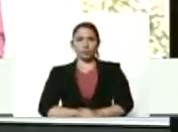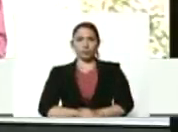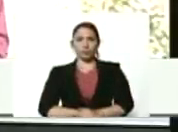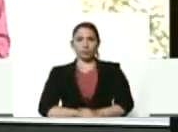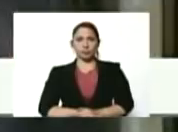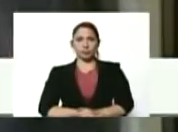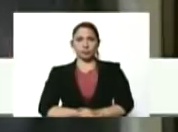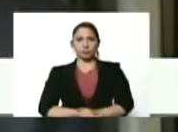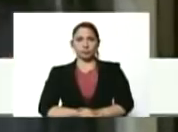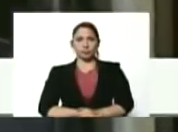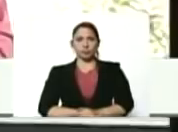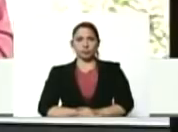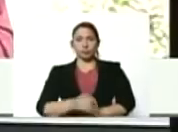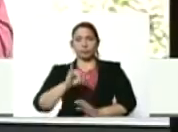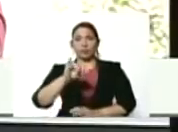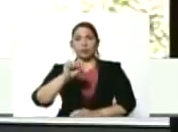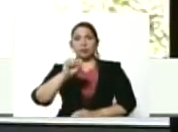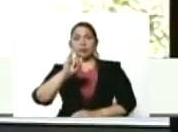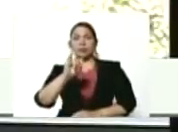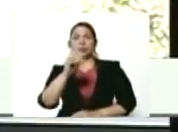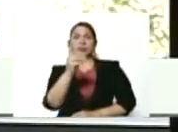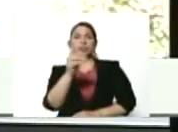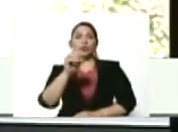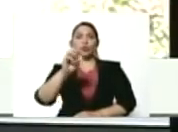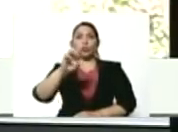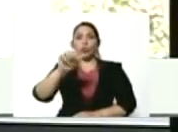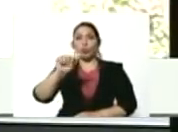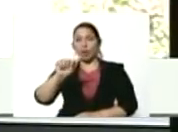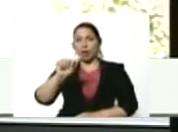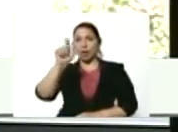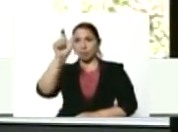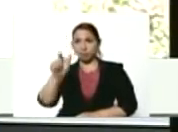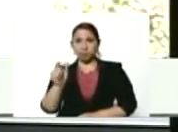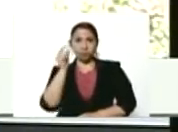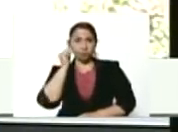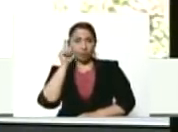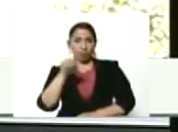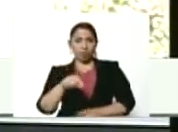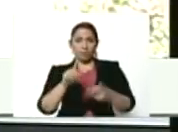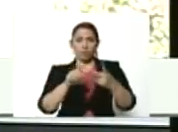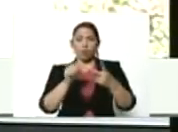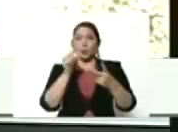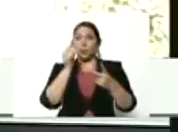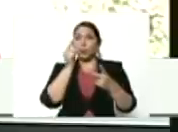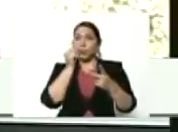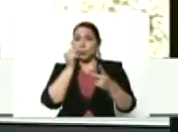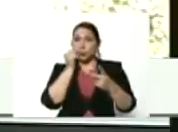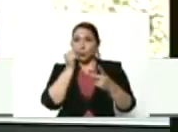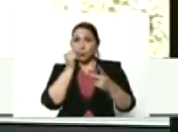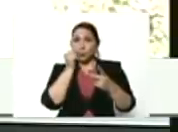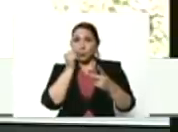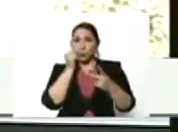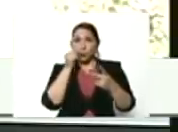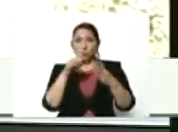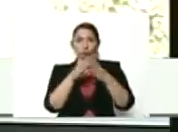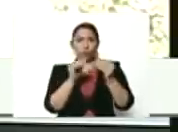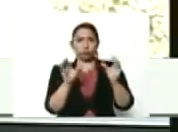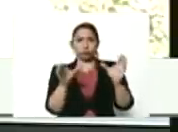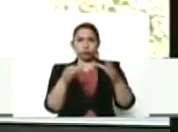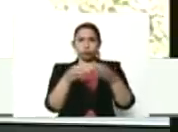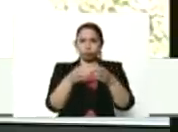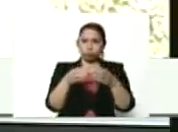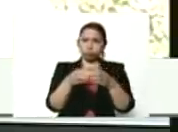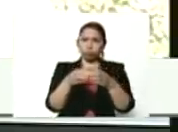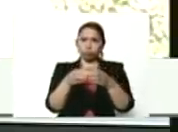Malmierca, Isidoro Malmierca, le iba a decir. Aquí está Rodrigo Malmierca, toda la delegación de Cuba,